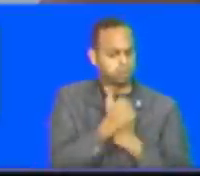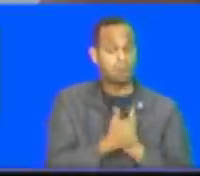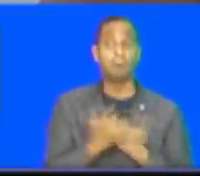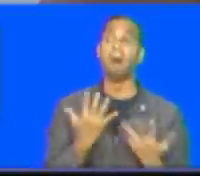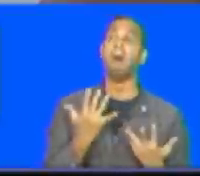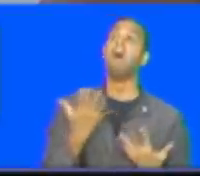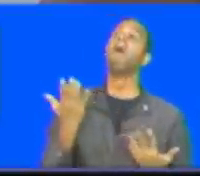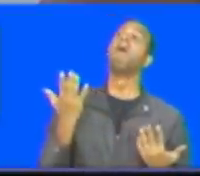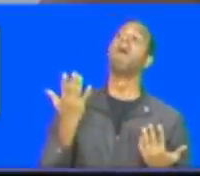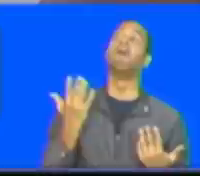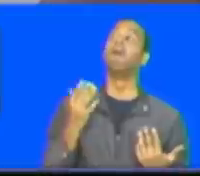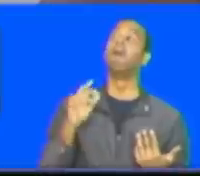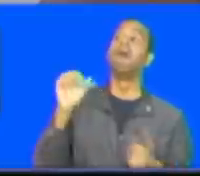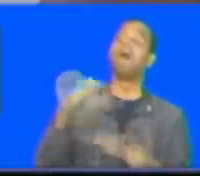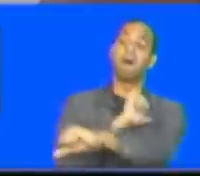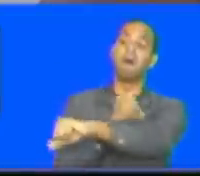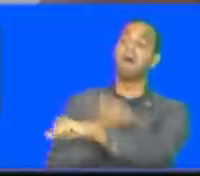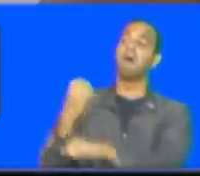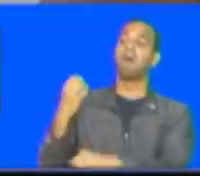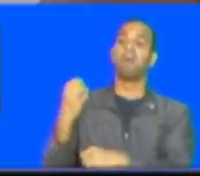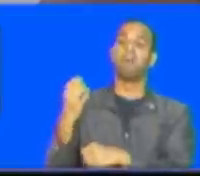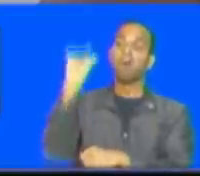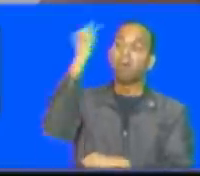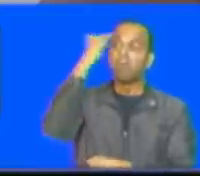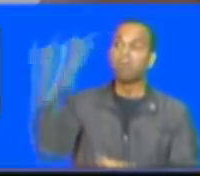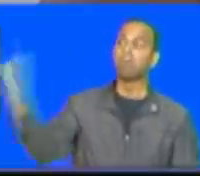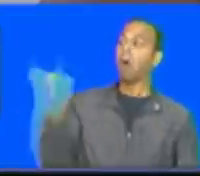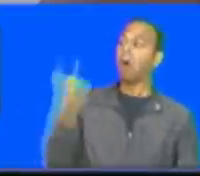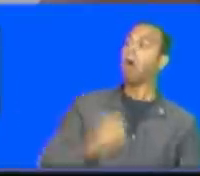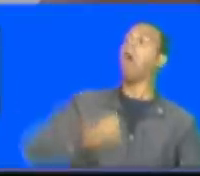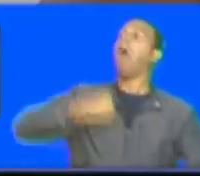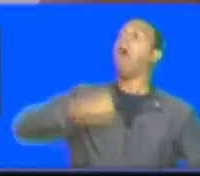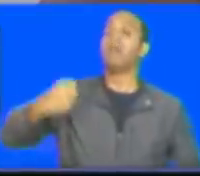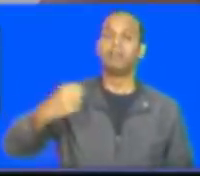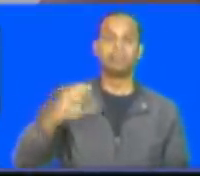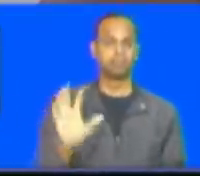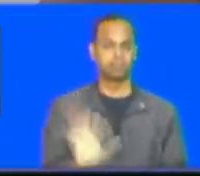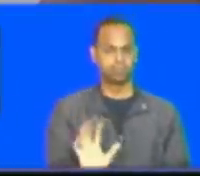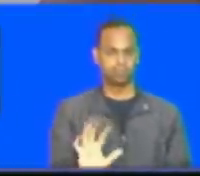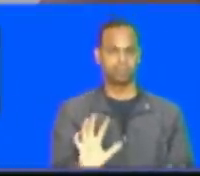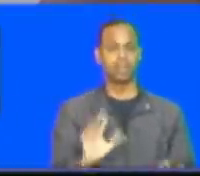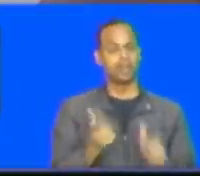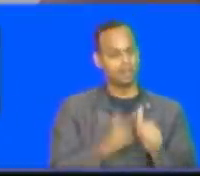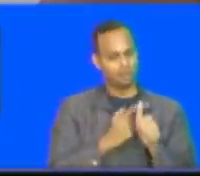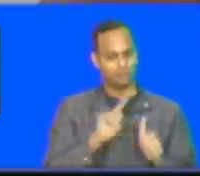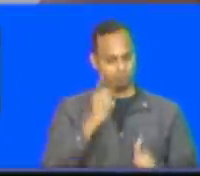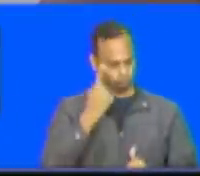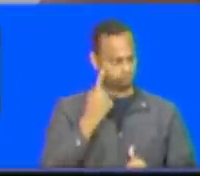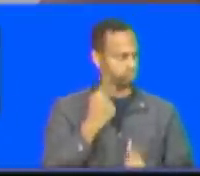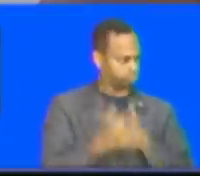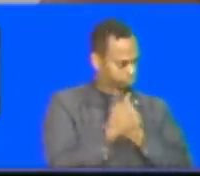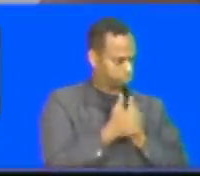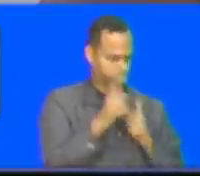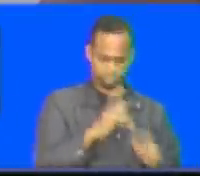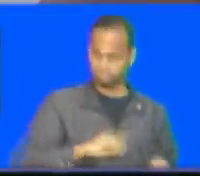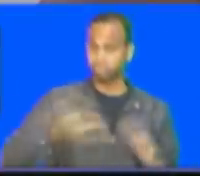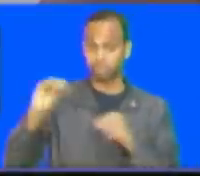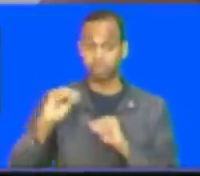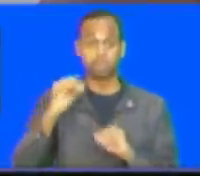que alguna autoridad vaya a sacarlo. Si usted tiene algún tipo de situación de que necesita ayuda,